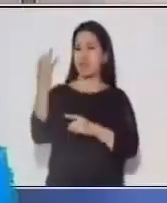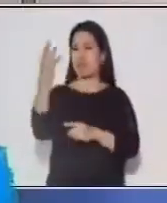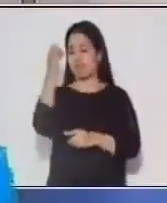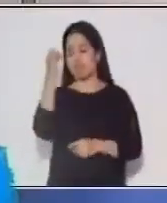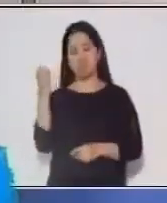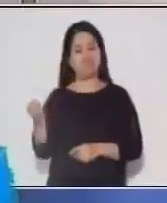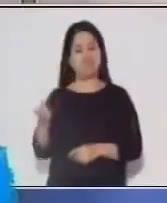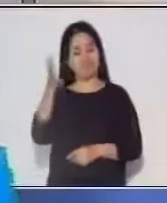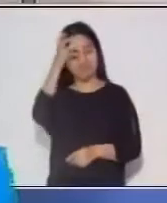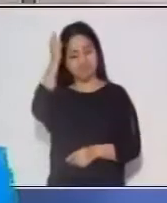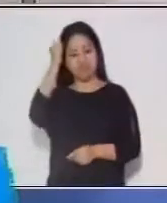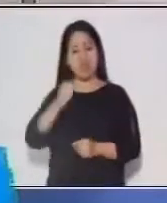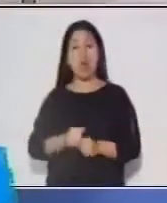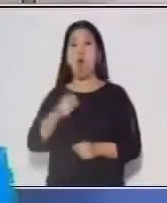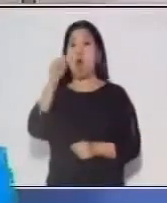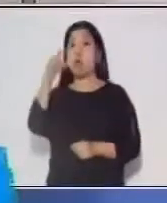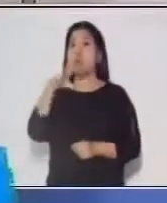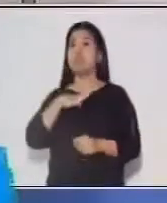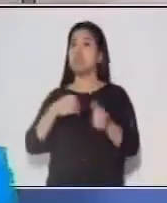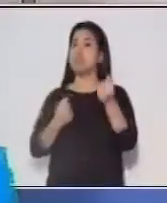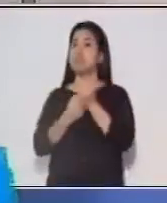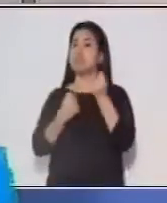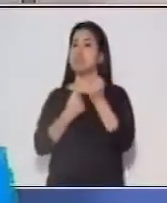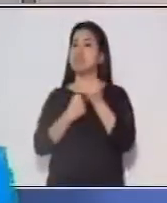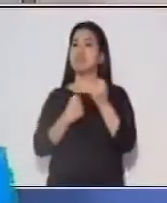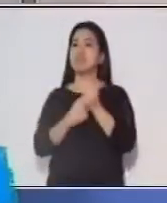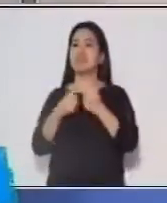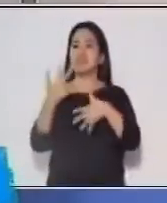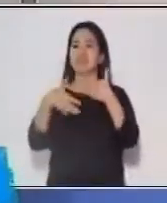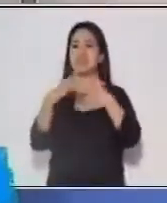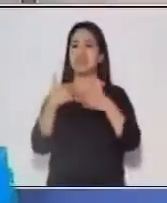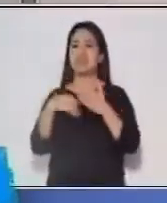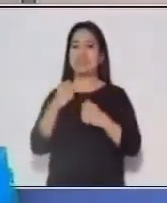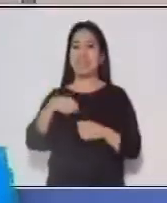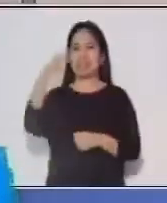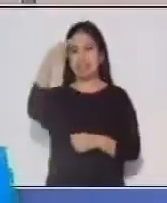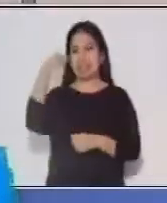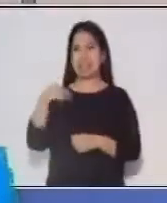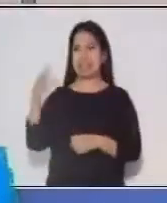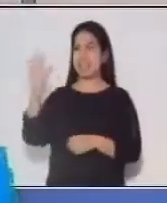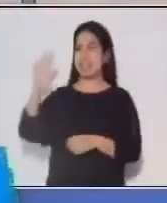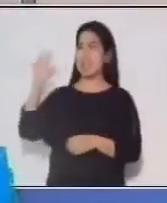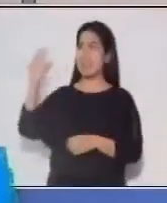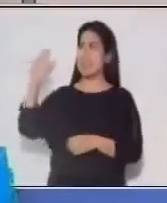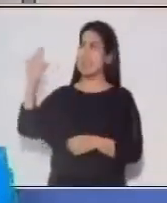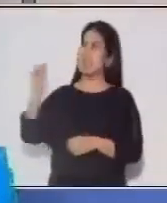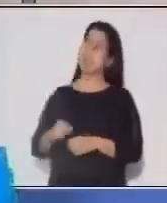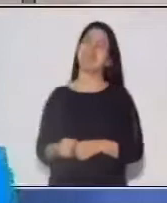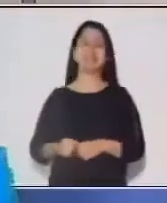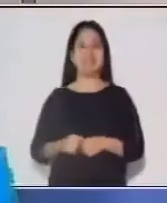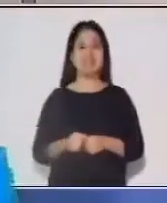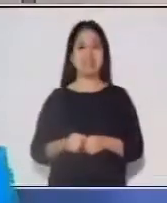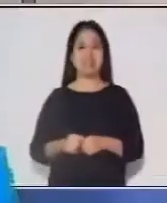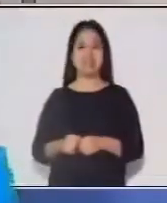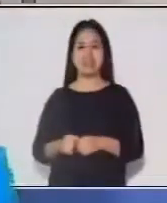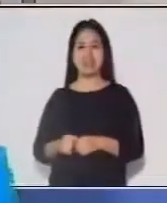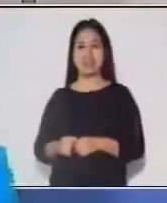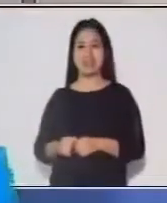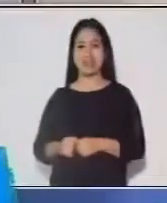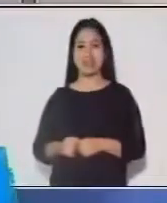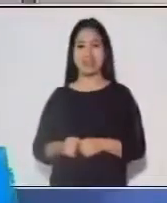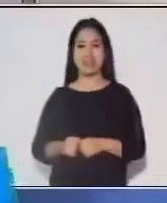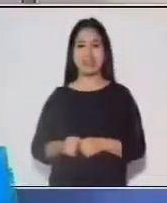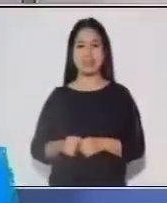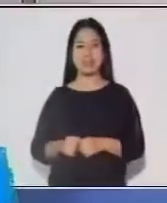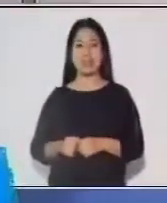hoy tenemos la grata compañía en lengua de señas de Nancy. Mucho gusto. Antes de empezar